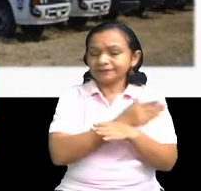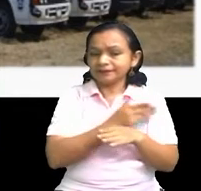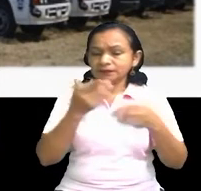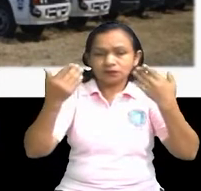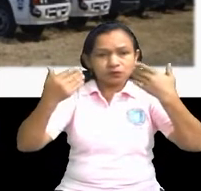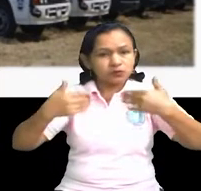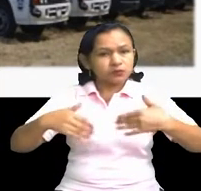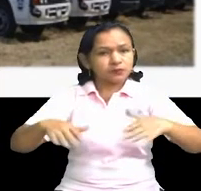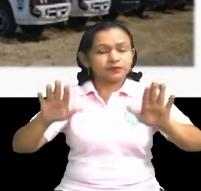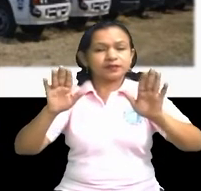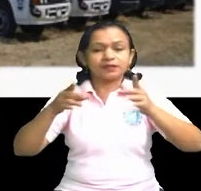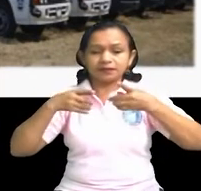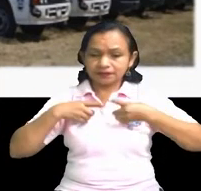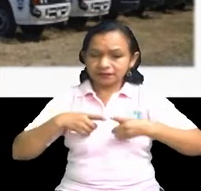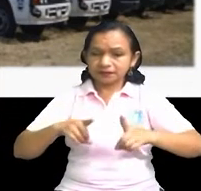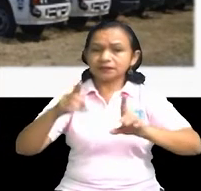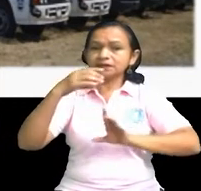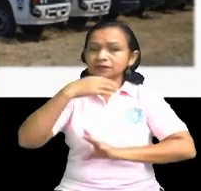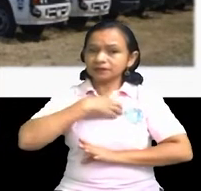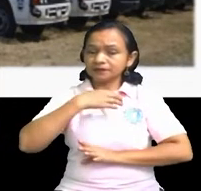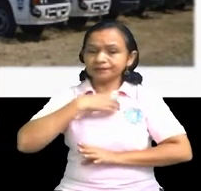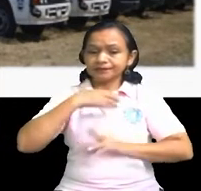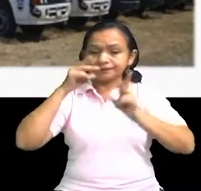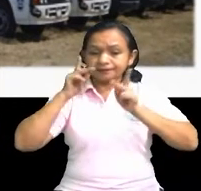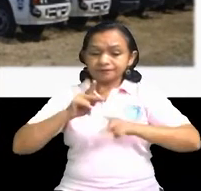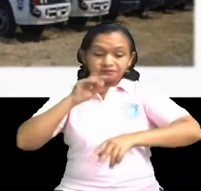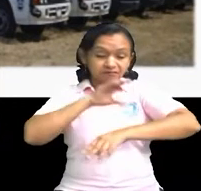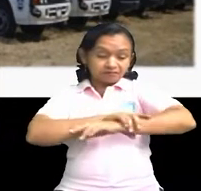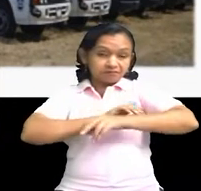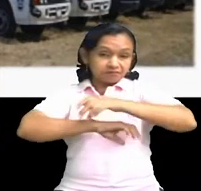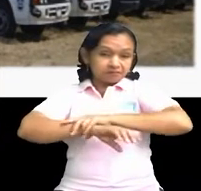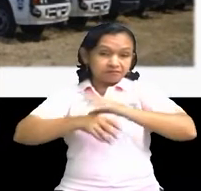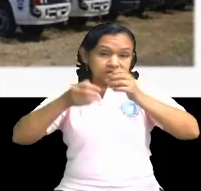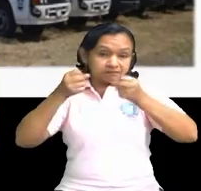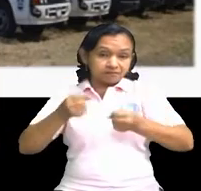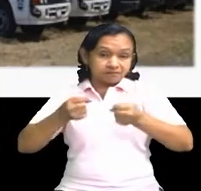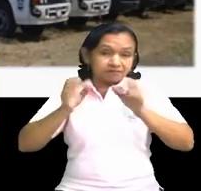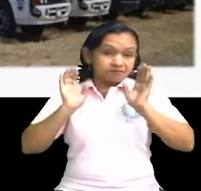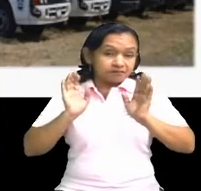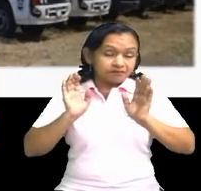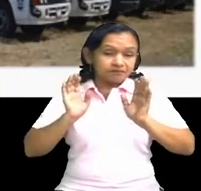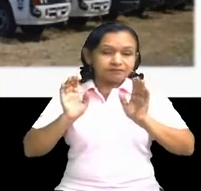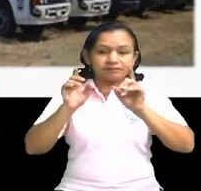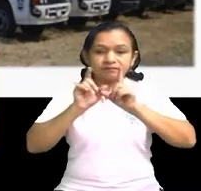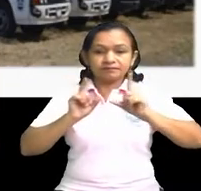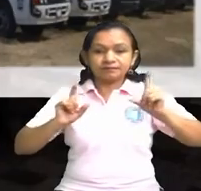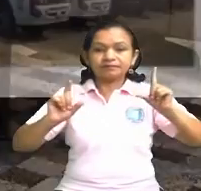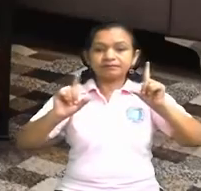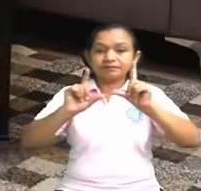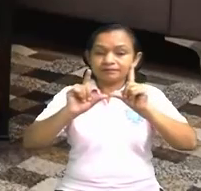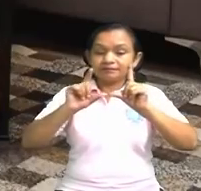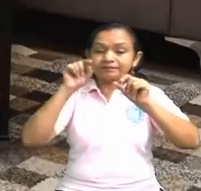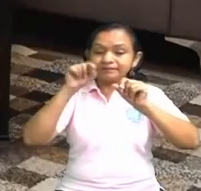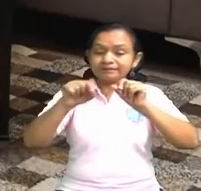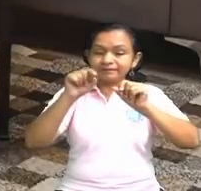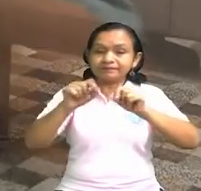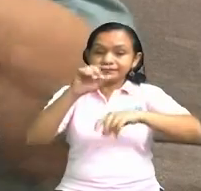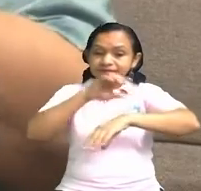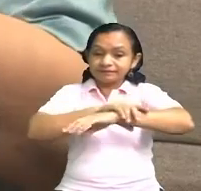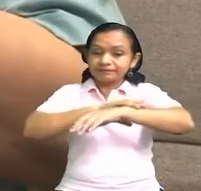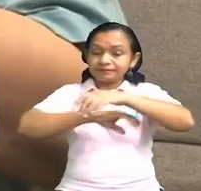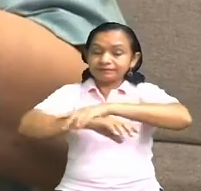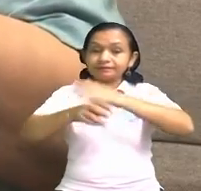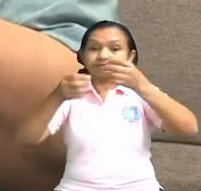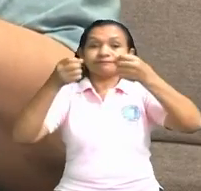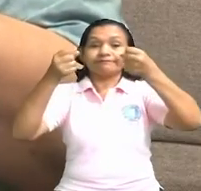ambientes que dignifiquen tanto al preso, y al preso en los establecimientos penitenciarios se